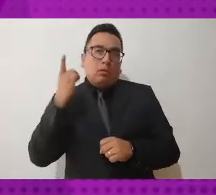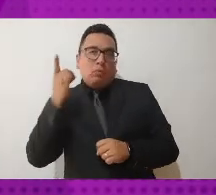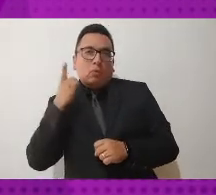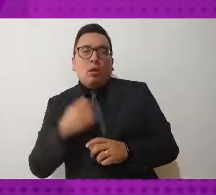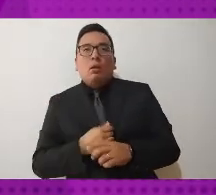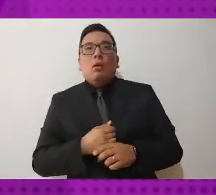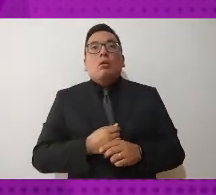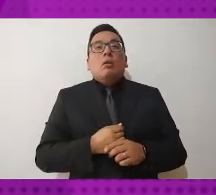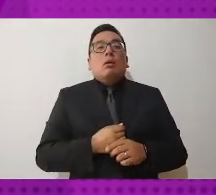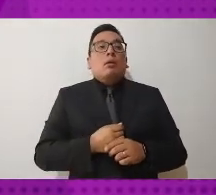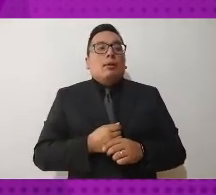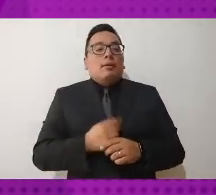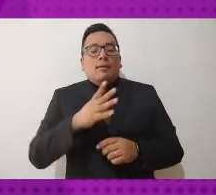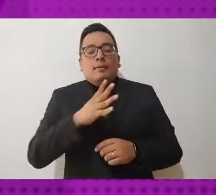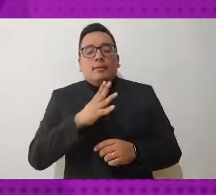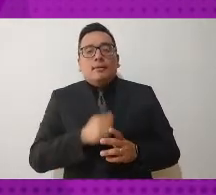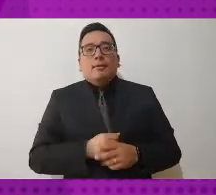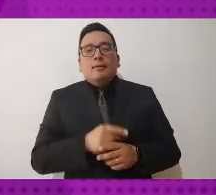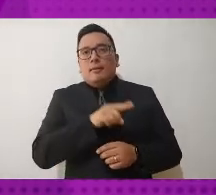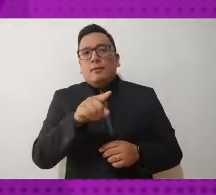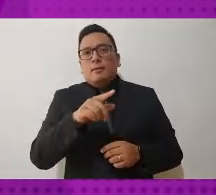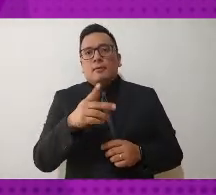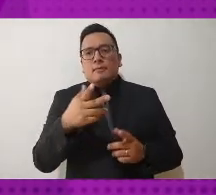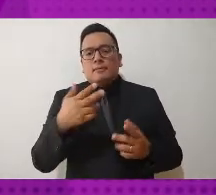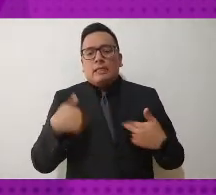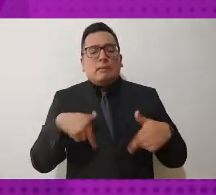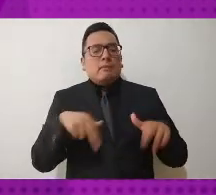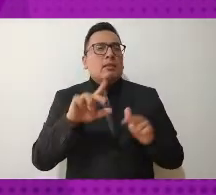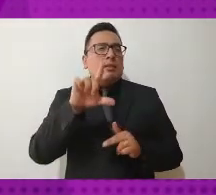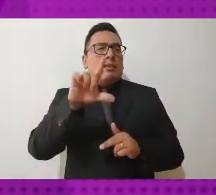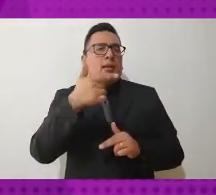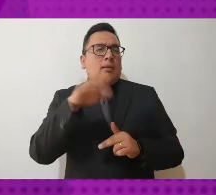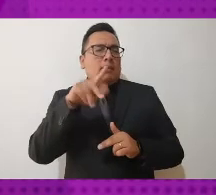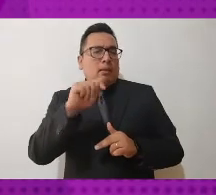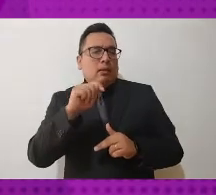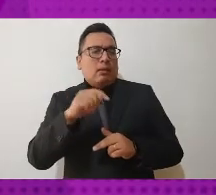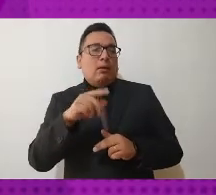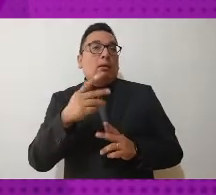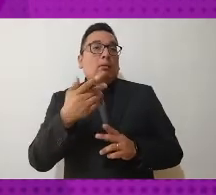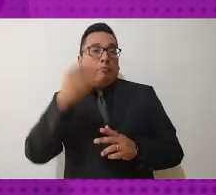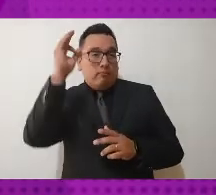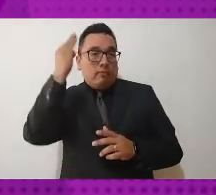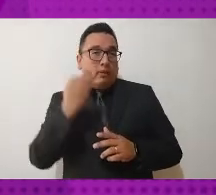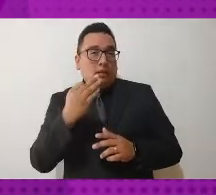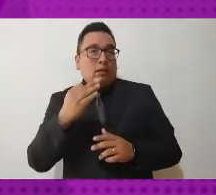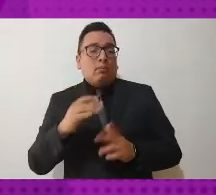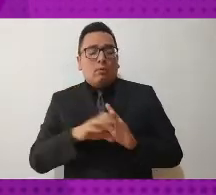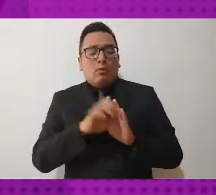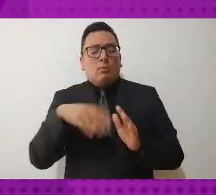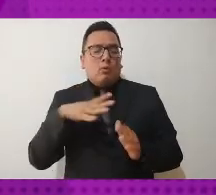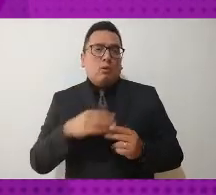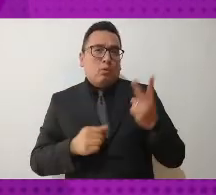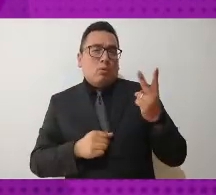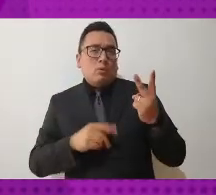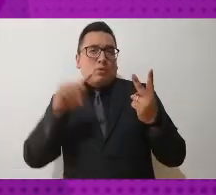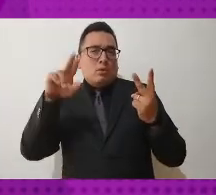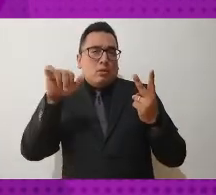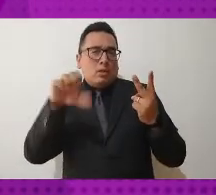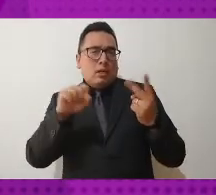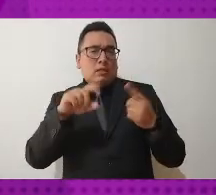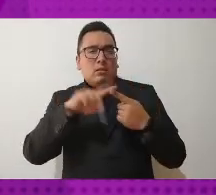diputadas o diputados que pertenecen a la diversidad sexual en lo Federal pues tenemos las dos chicas trans